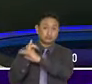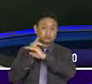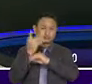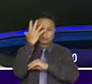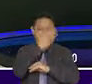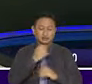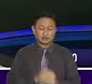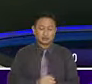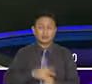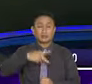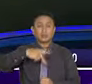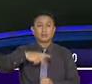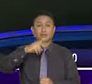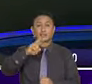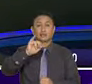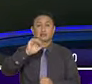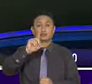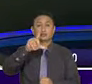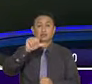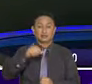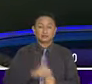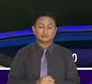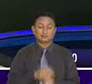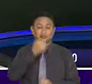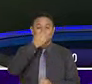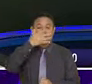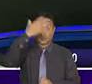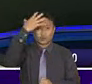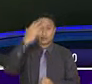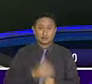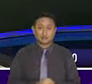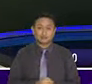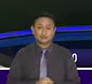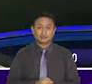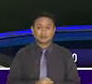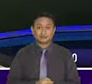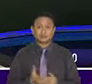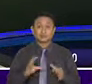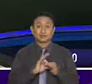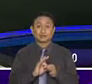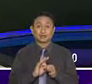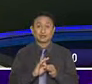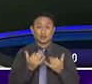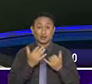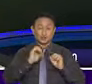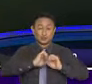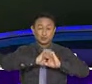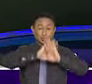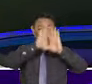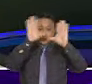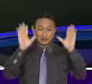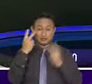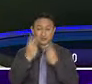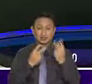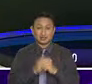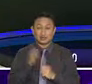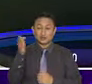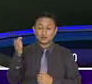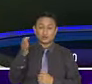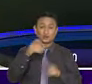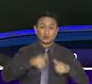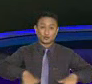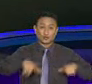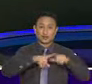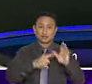y prisé la cadena que esté la plaza de Santo Domingo Así es nuestras compañeras se levantaron tempranísimo para visitar cada uno de los lugares